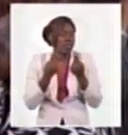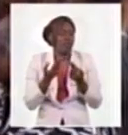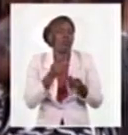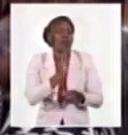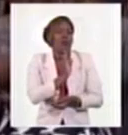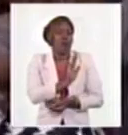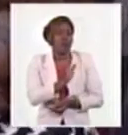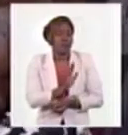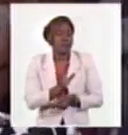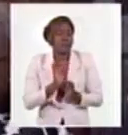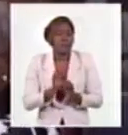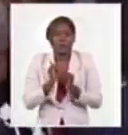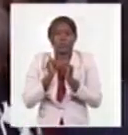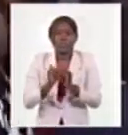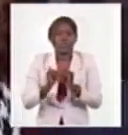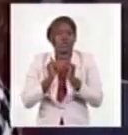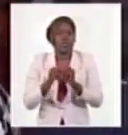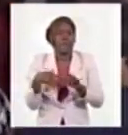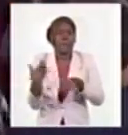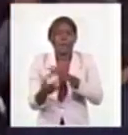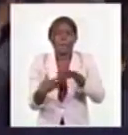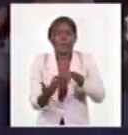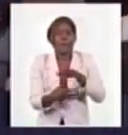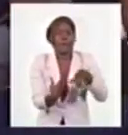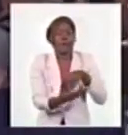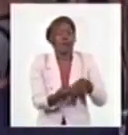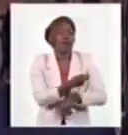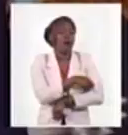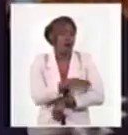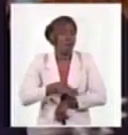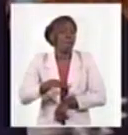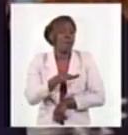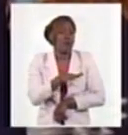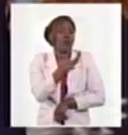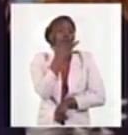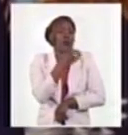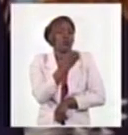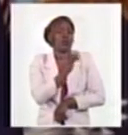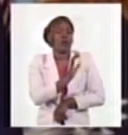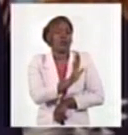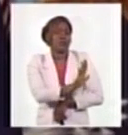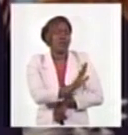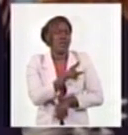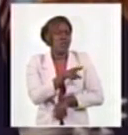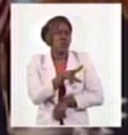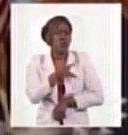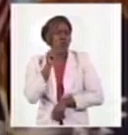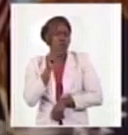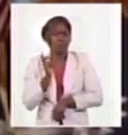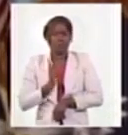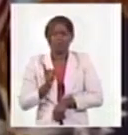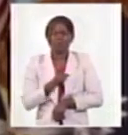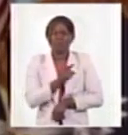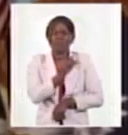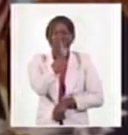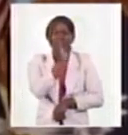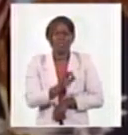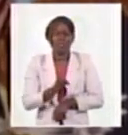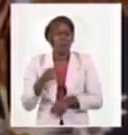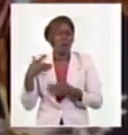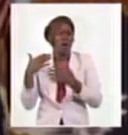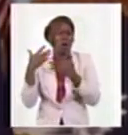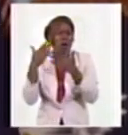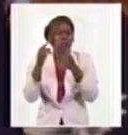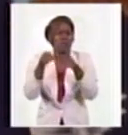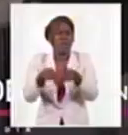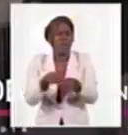el ciudadano está expuesto a grandes manipulaciones. Esto es algo que no es nuevo, desde luego, pero es algo que se va a reeditar en este